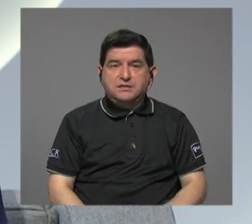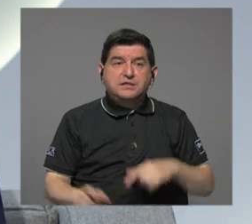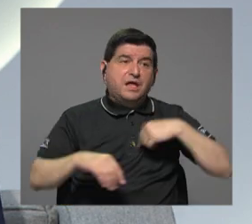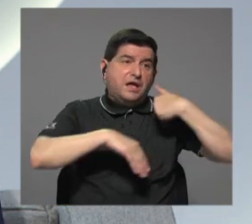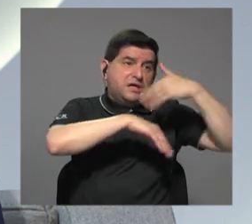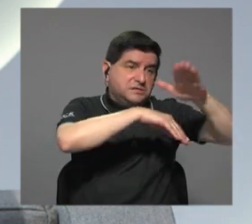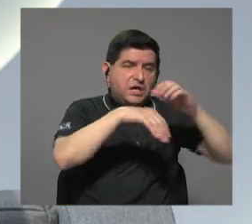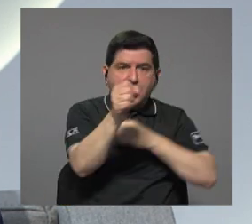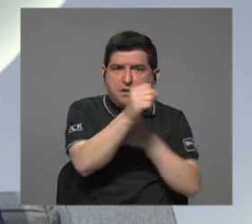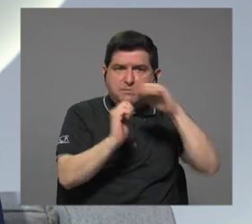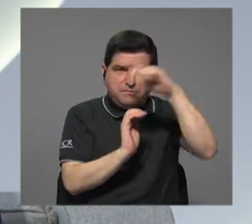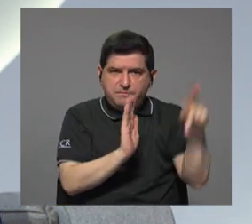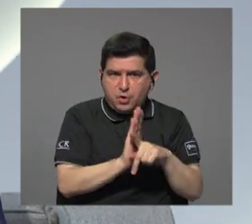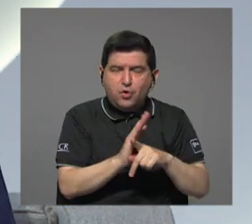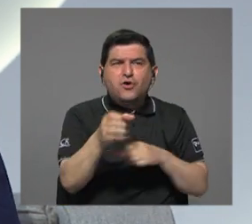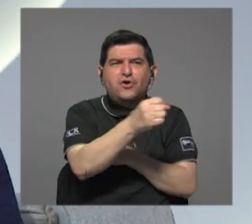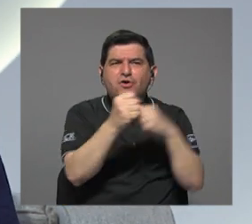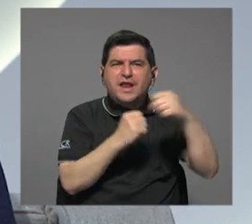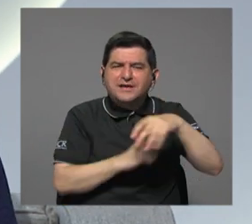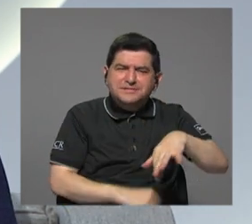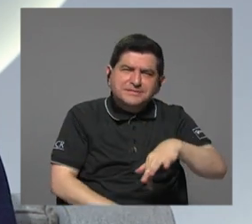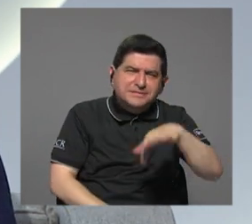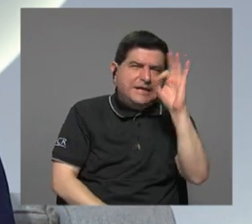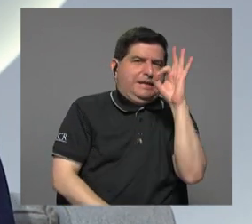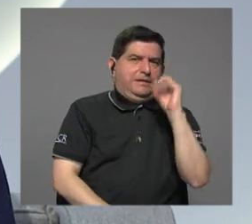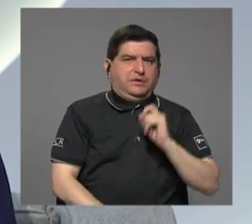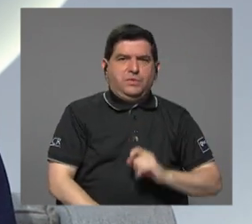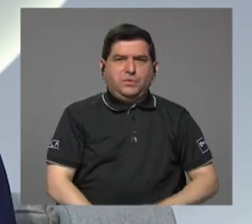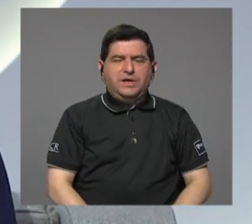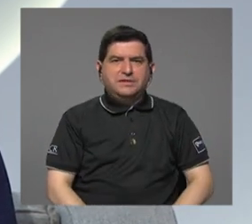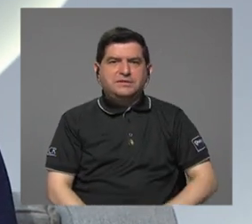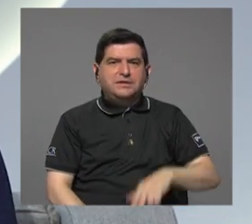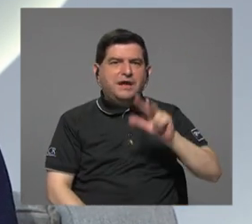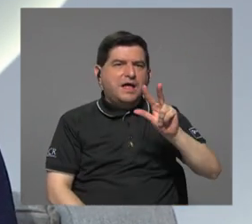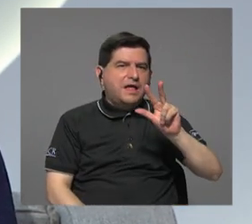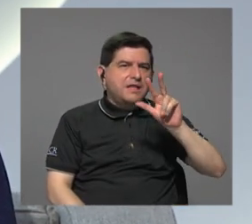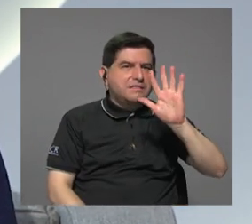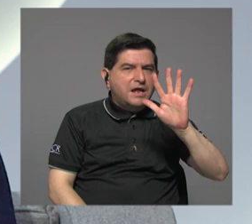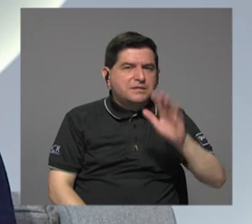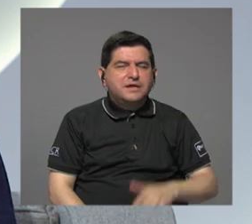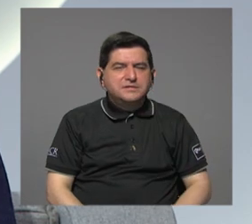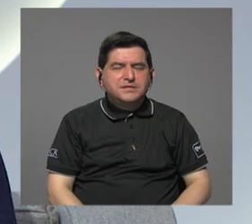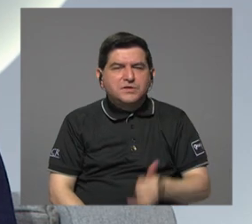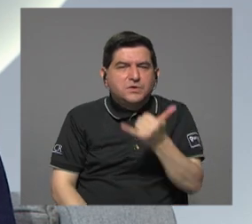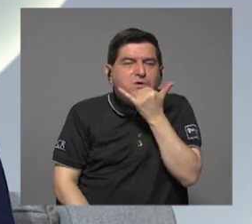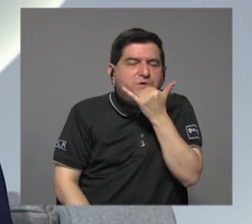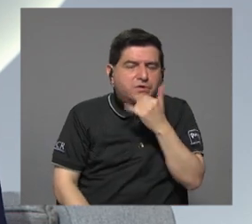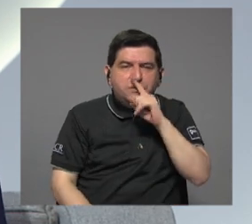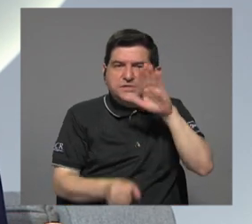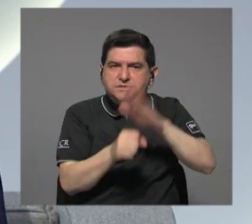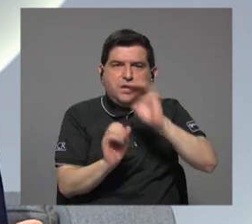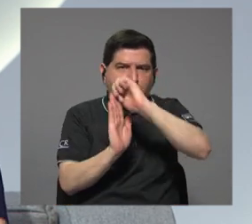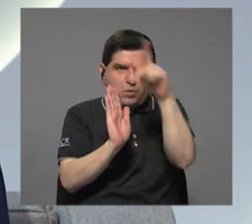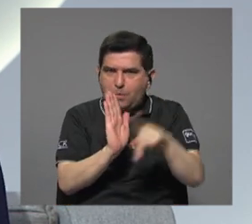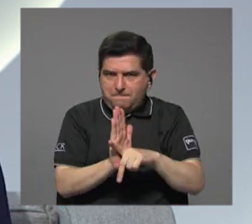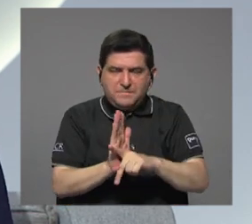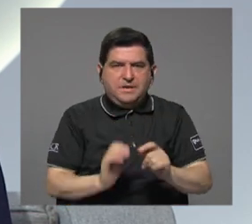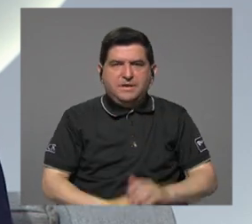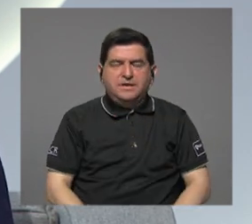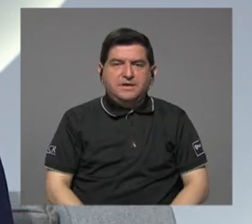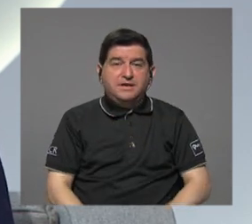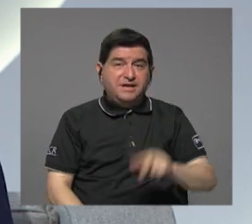constitucional la sala le encuentra 35 vicios de inconstitucionalidad le control